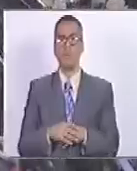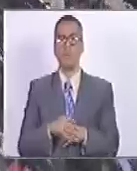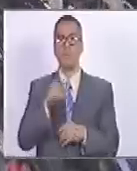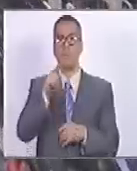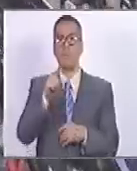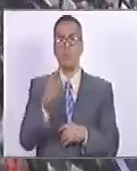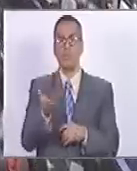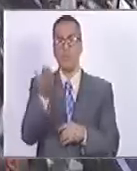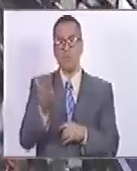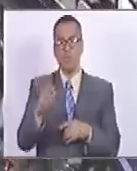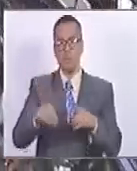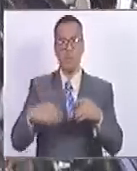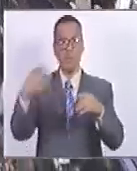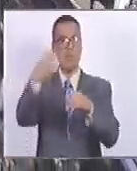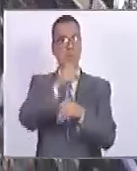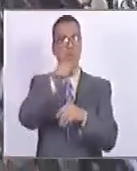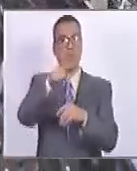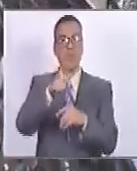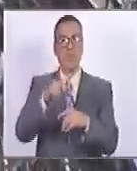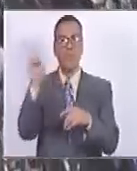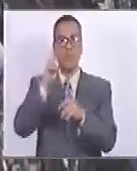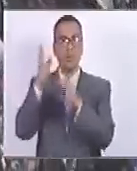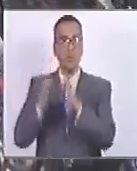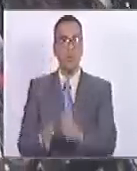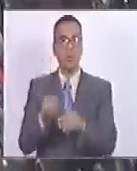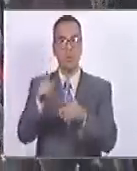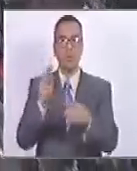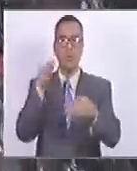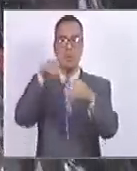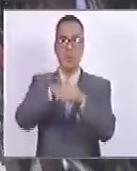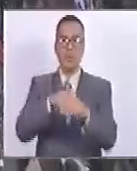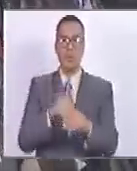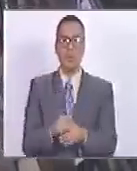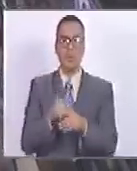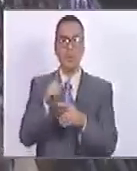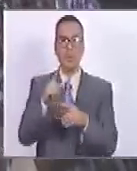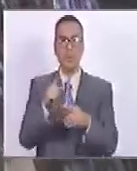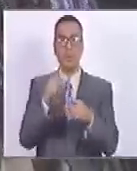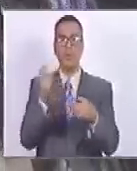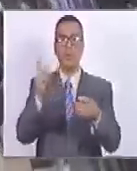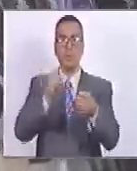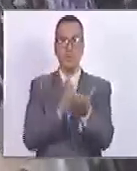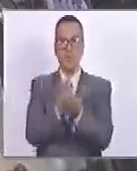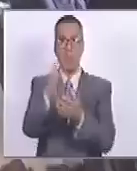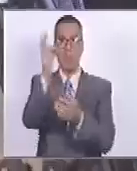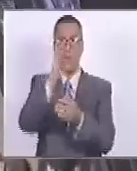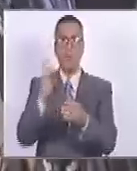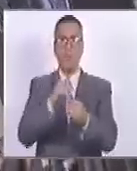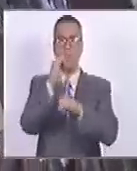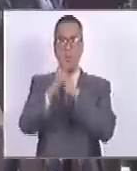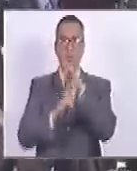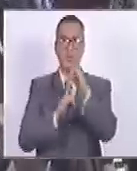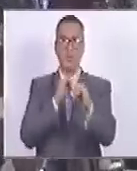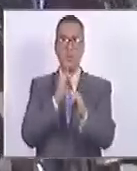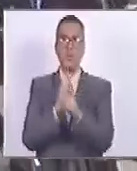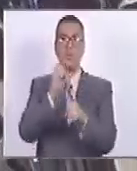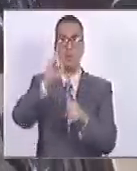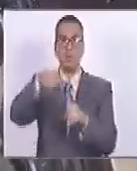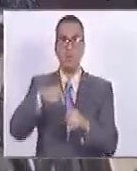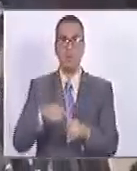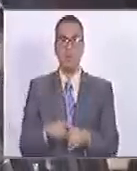resaltar este logro al un venezolano formar parte, seguir formando parte de la Federación Internacional, pero